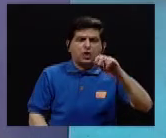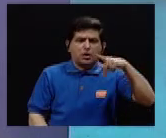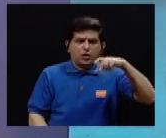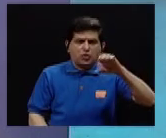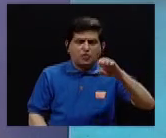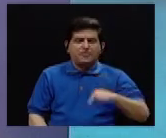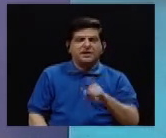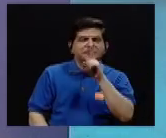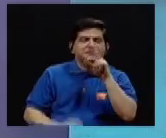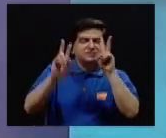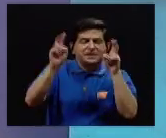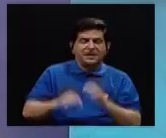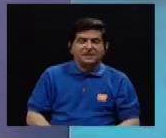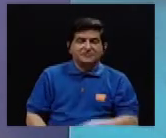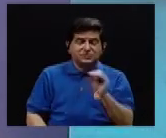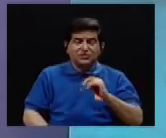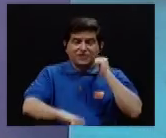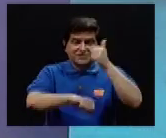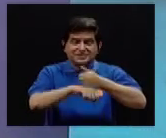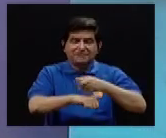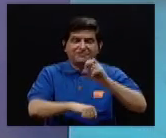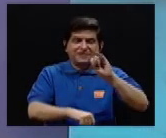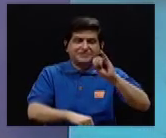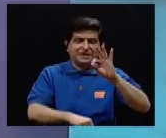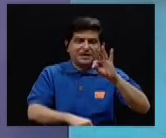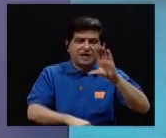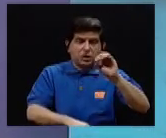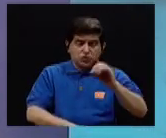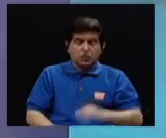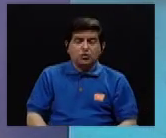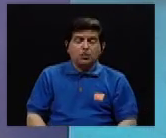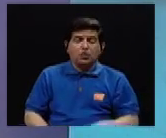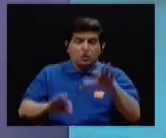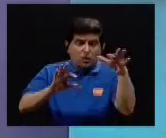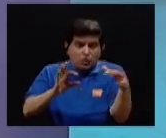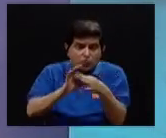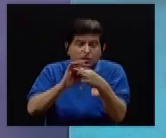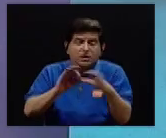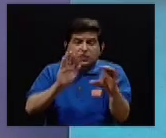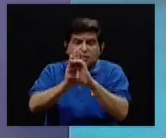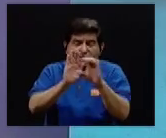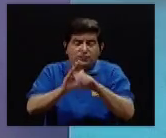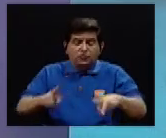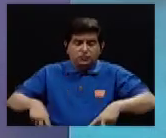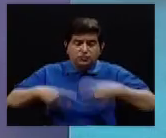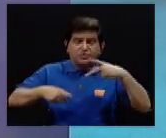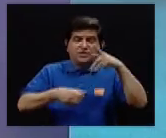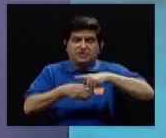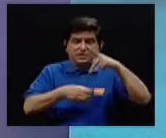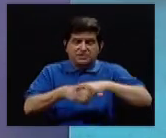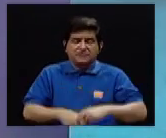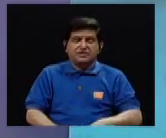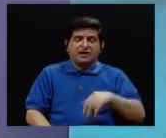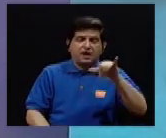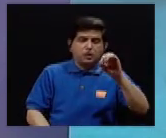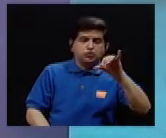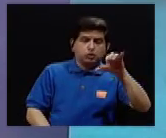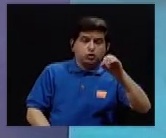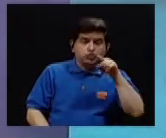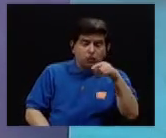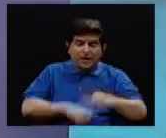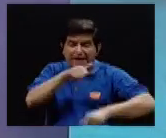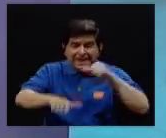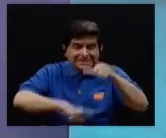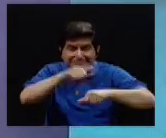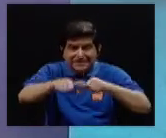intervención del ITCO. Y eso lo junto yo con fotografías de la vida y de la participación de Don Yoyo